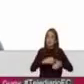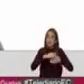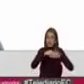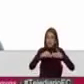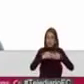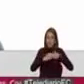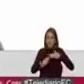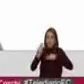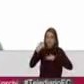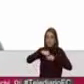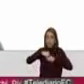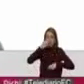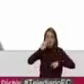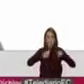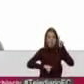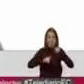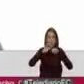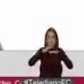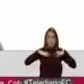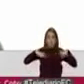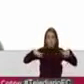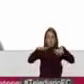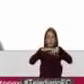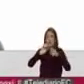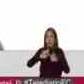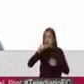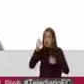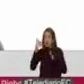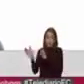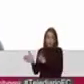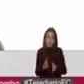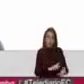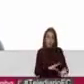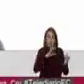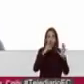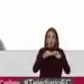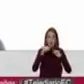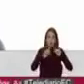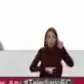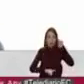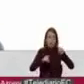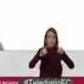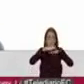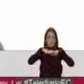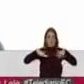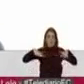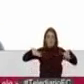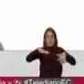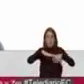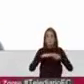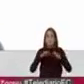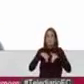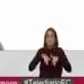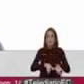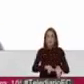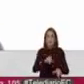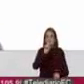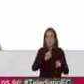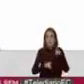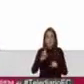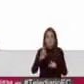principalmente financiamiento que venga del exterior, y por el otro lado, ajustar la situación del fisco a esta lamentable caída de ingresos que